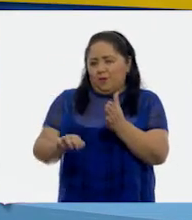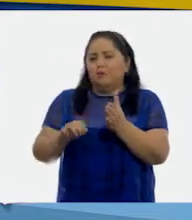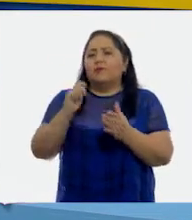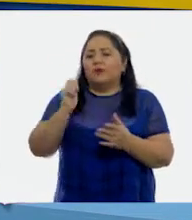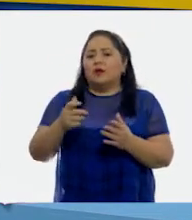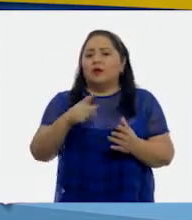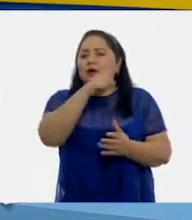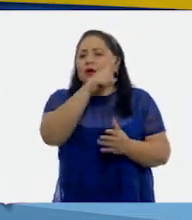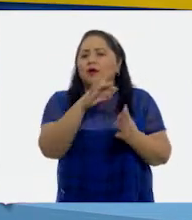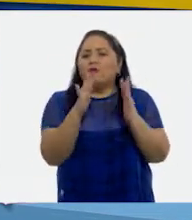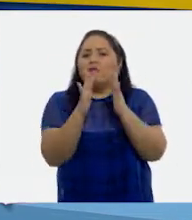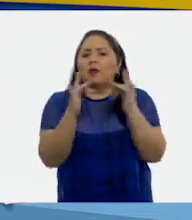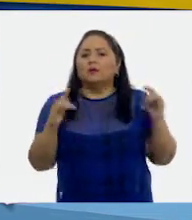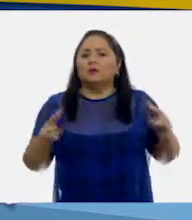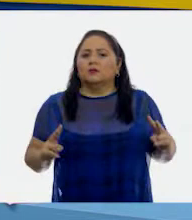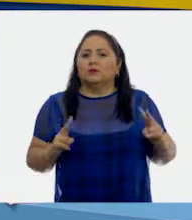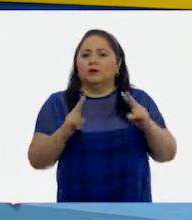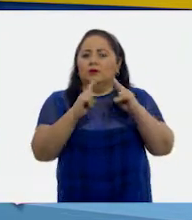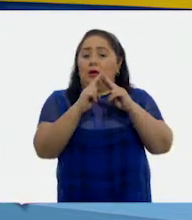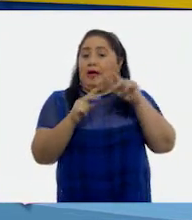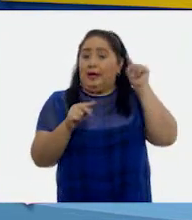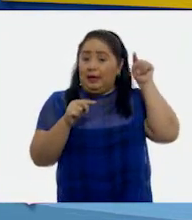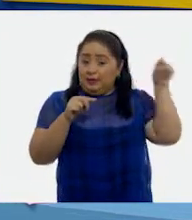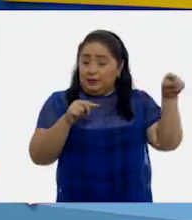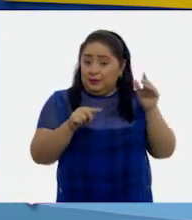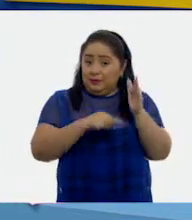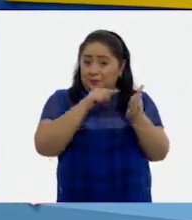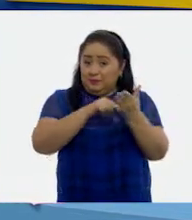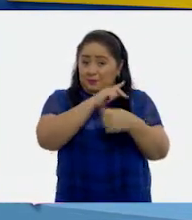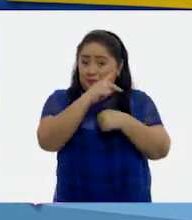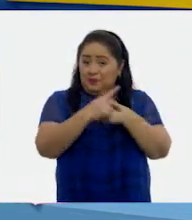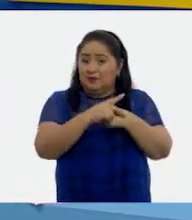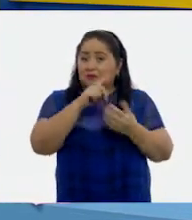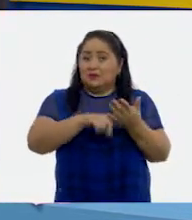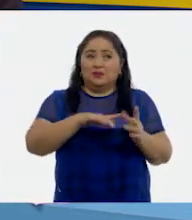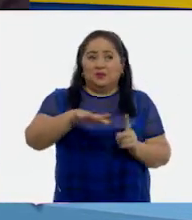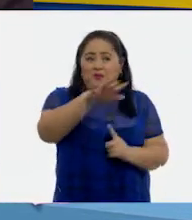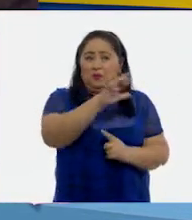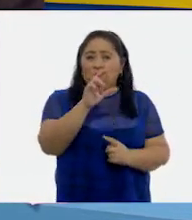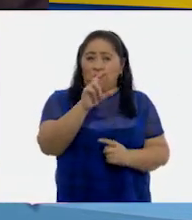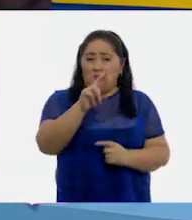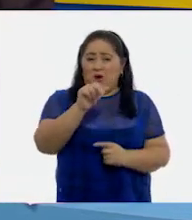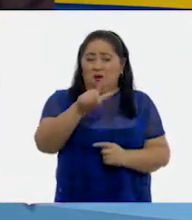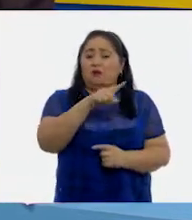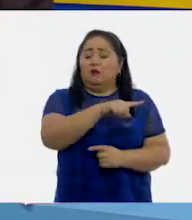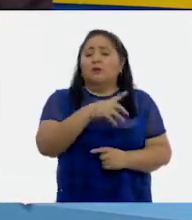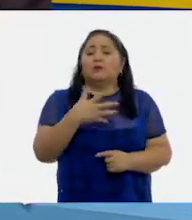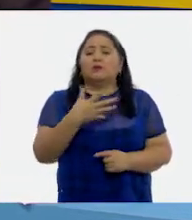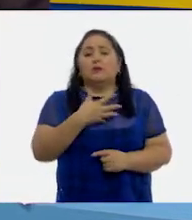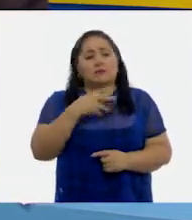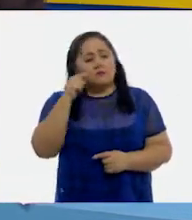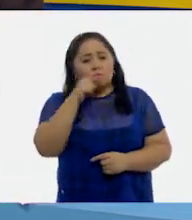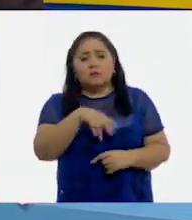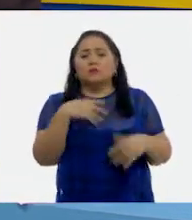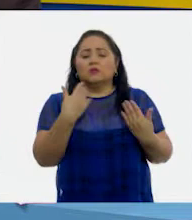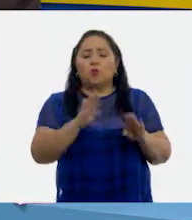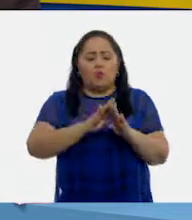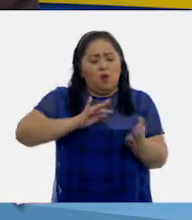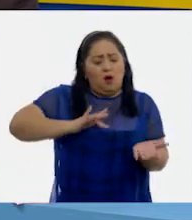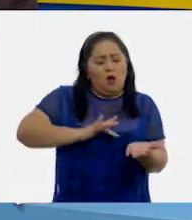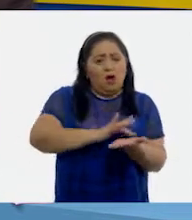tenemos en Francia, país en el que las zonas rurales reciben considerables